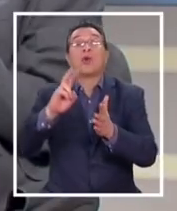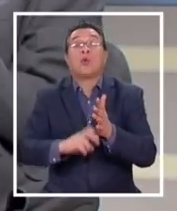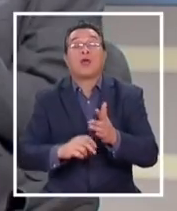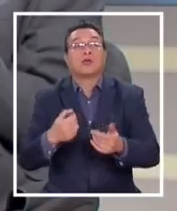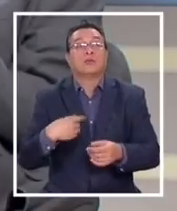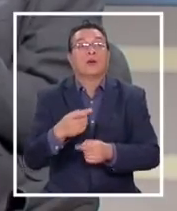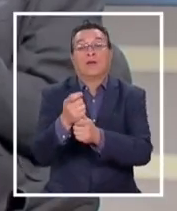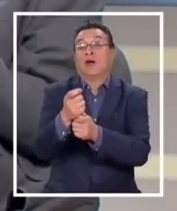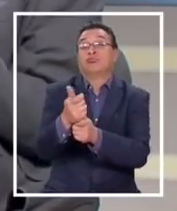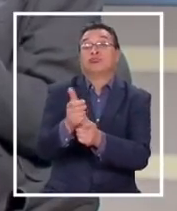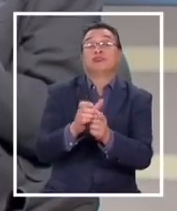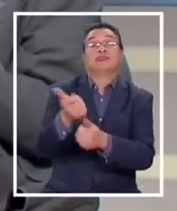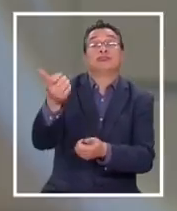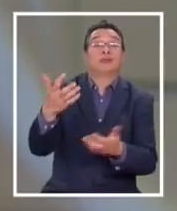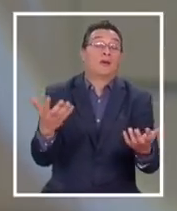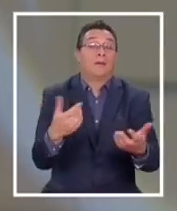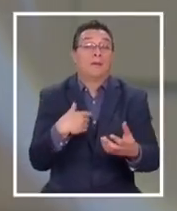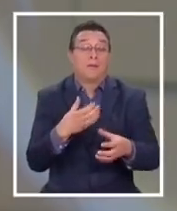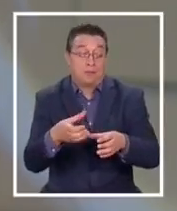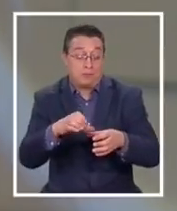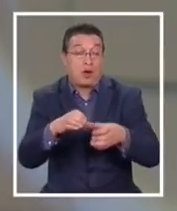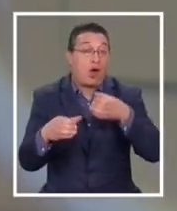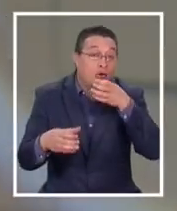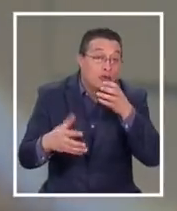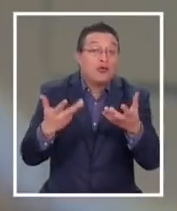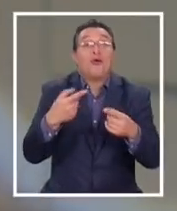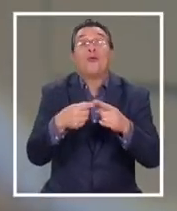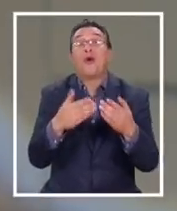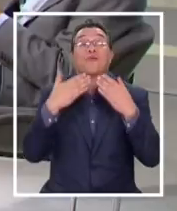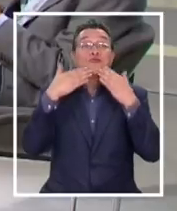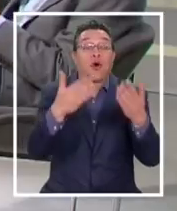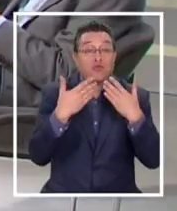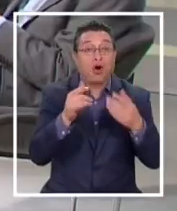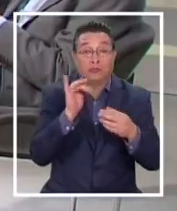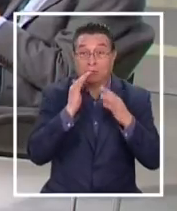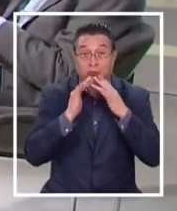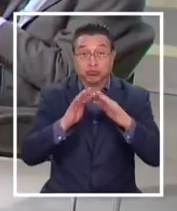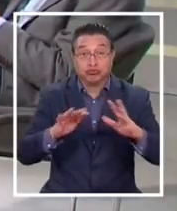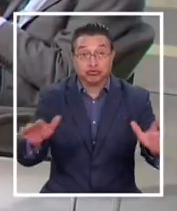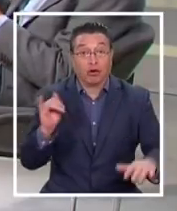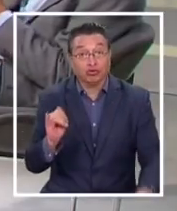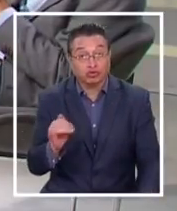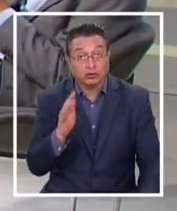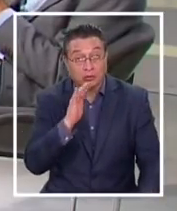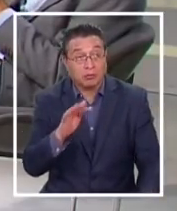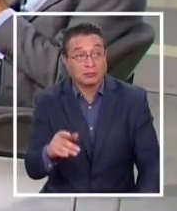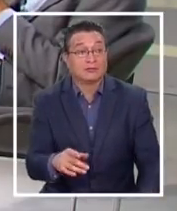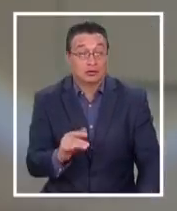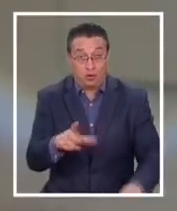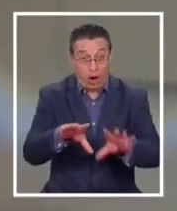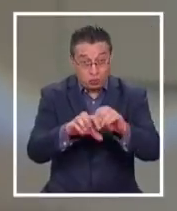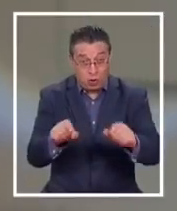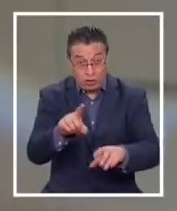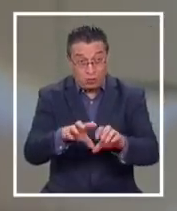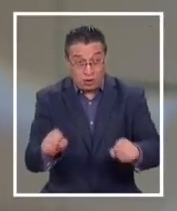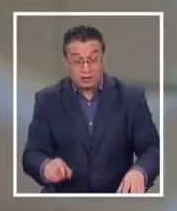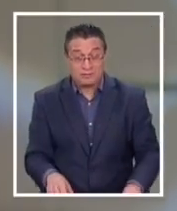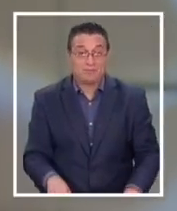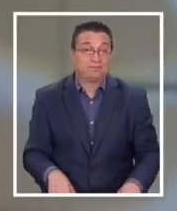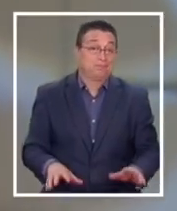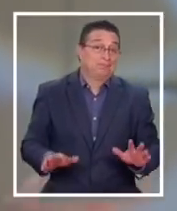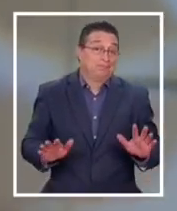copa de espumante en el Liguria, que fue una de las cosas que una idea que se está aplicando por estos días. ¿Está de acuerdo usted con eso?